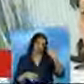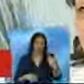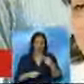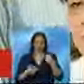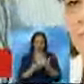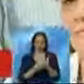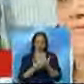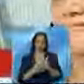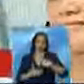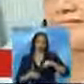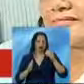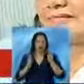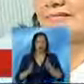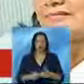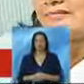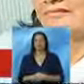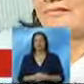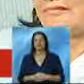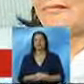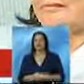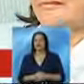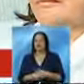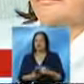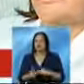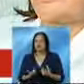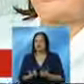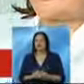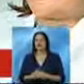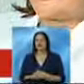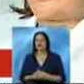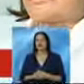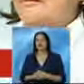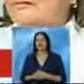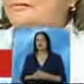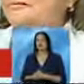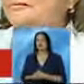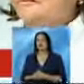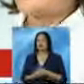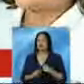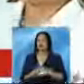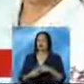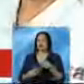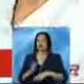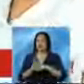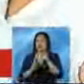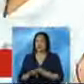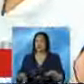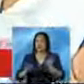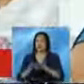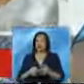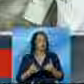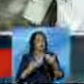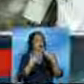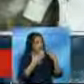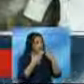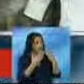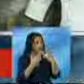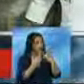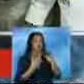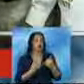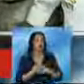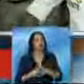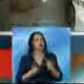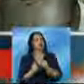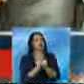nuevo alcalde, ¿no? Entonces, eso es prioritario. Le agradecemos. Bueno, muchas gracias. Hemos estado con el